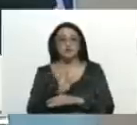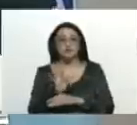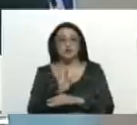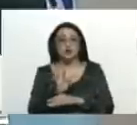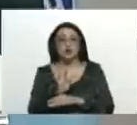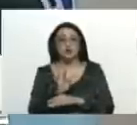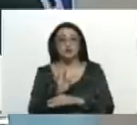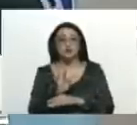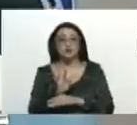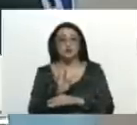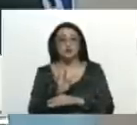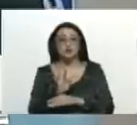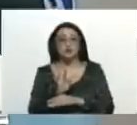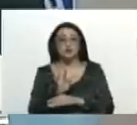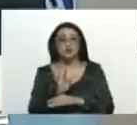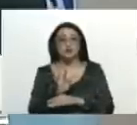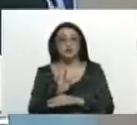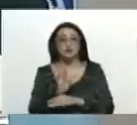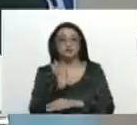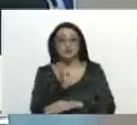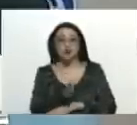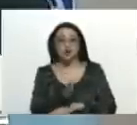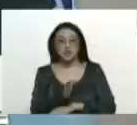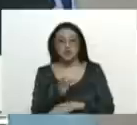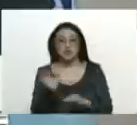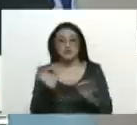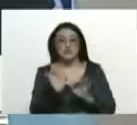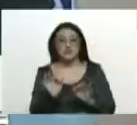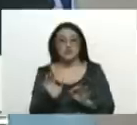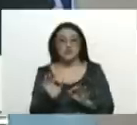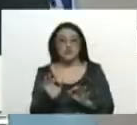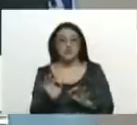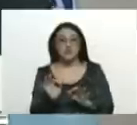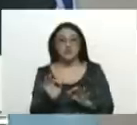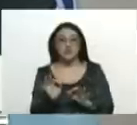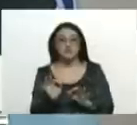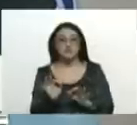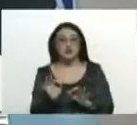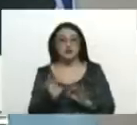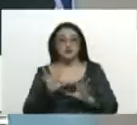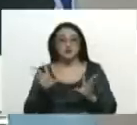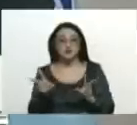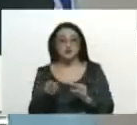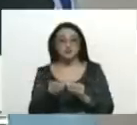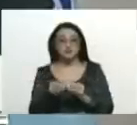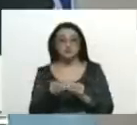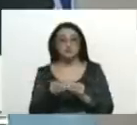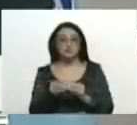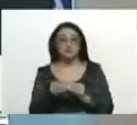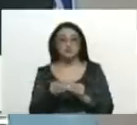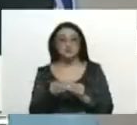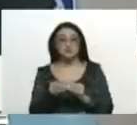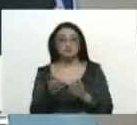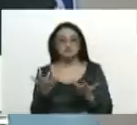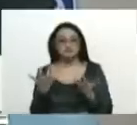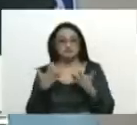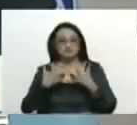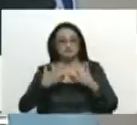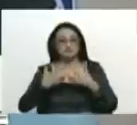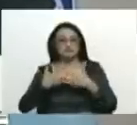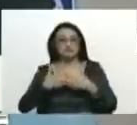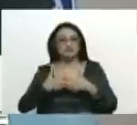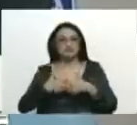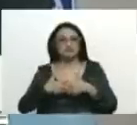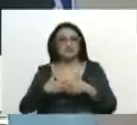manera implacable coherente de una forma yo diría sistemática en un engranaje casi que